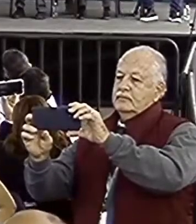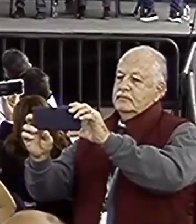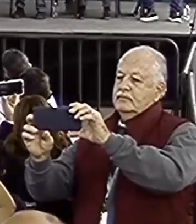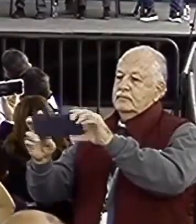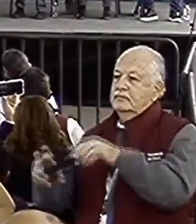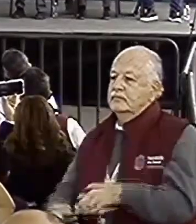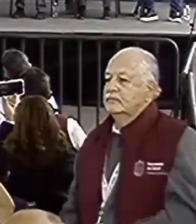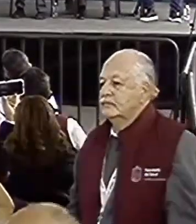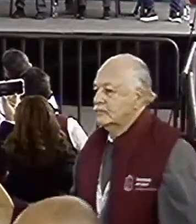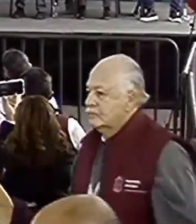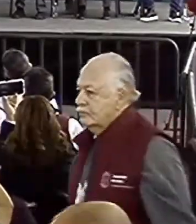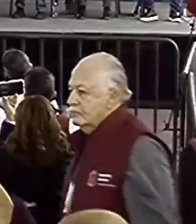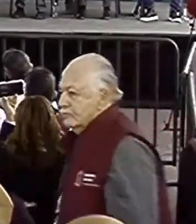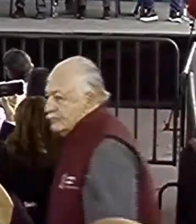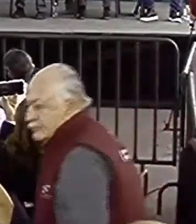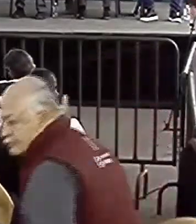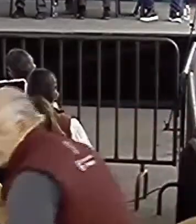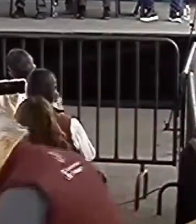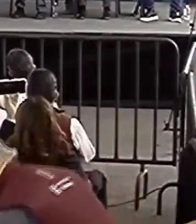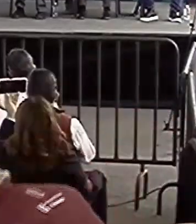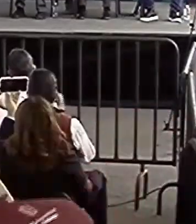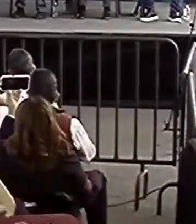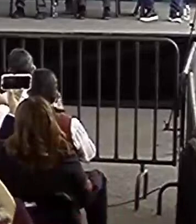Ramírez Bedoya.